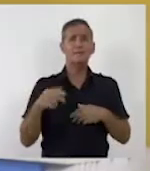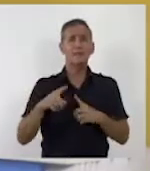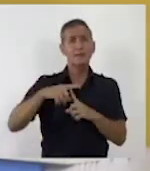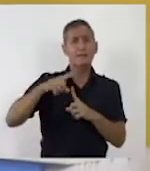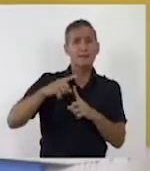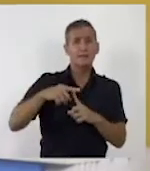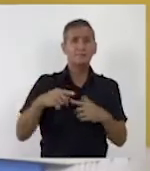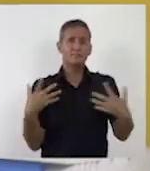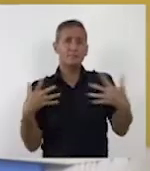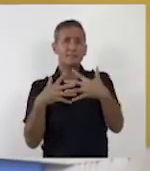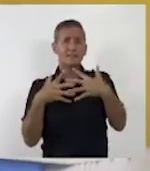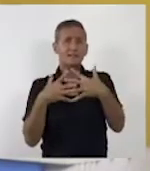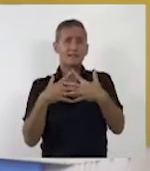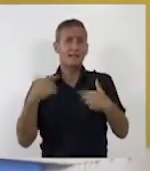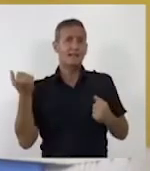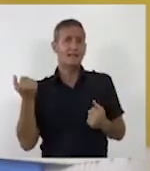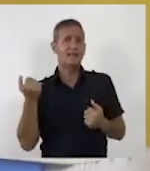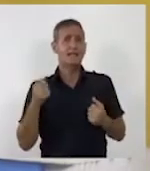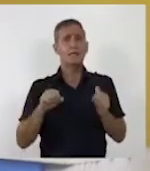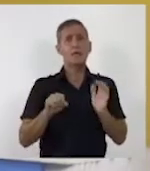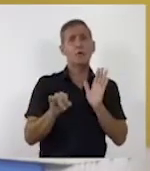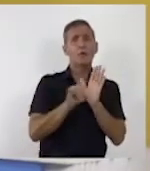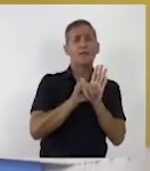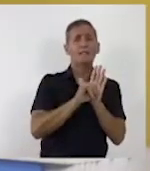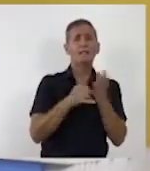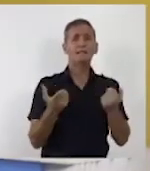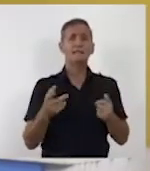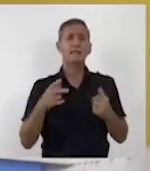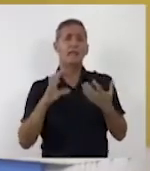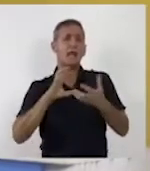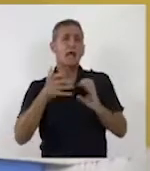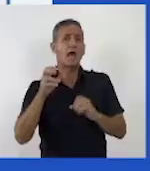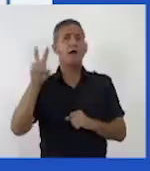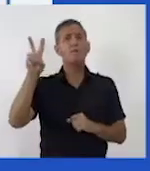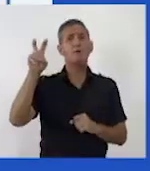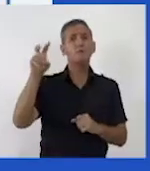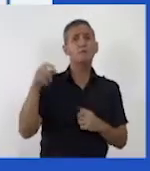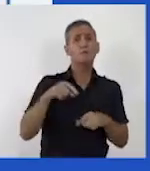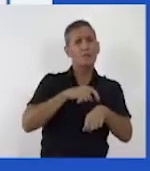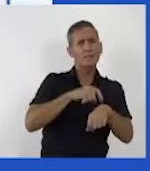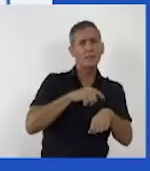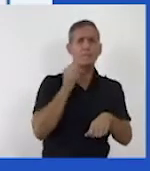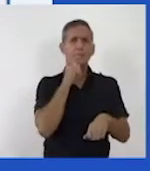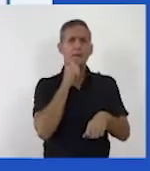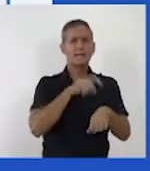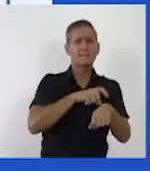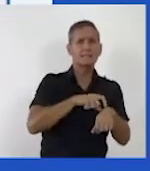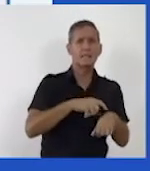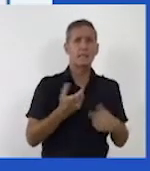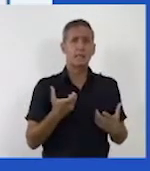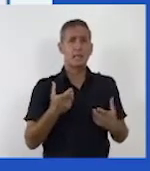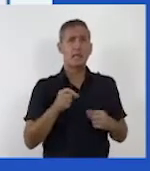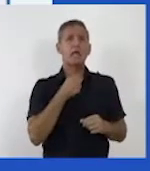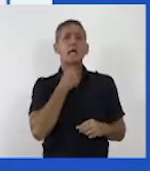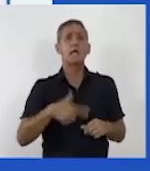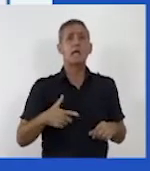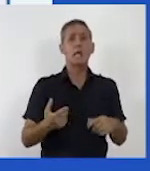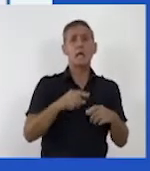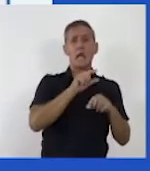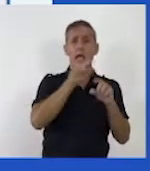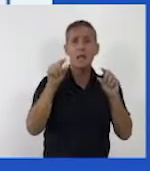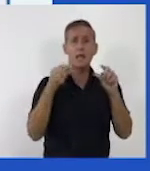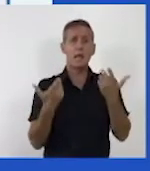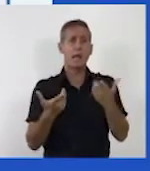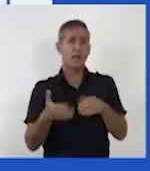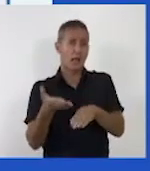en el libro de español relacionada con el reconocimiento de las formas verbales y sus tiempos por ejemplo la oración que les puse anteriormente y